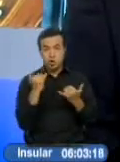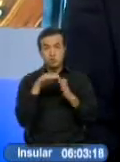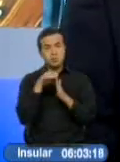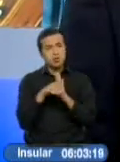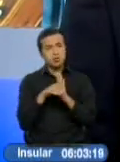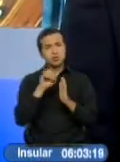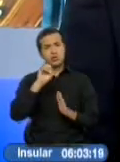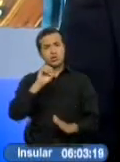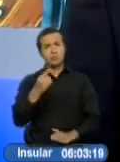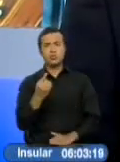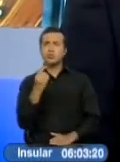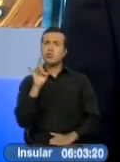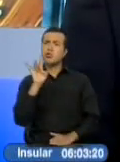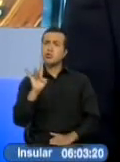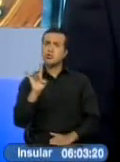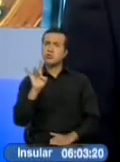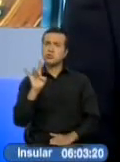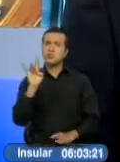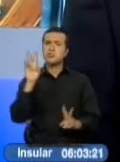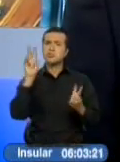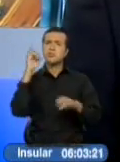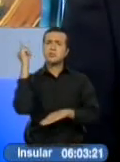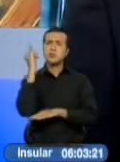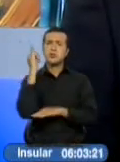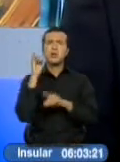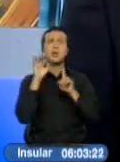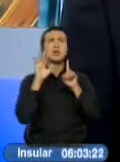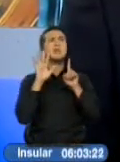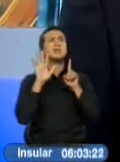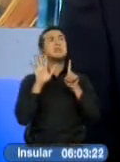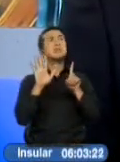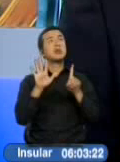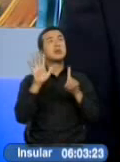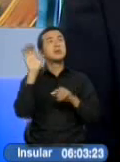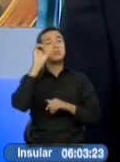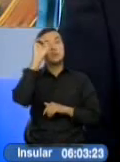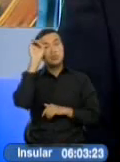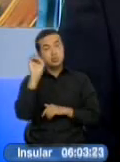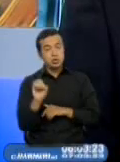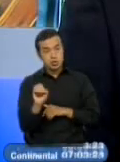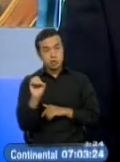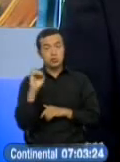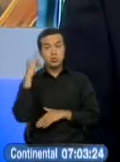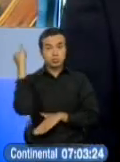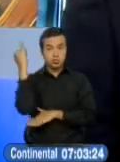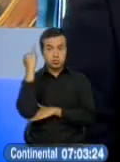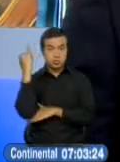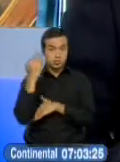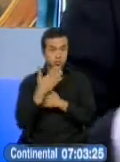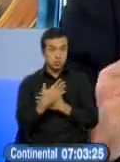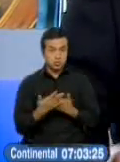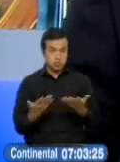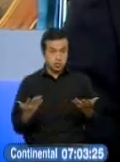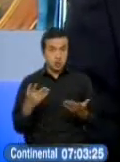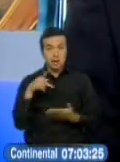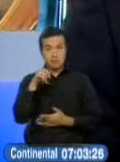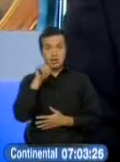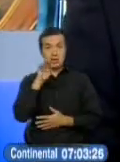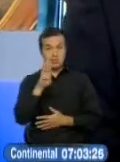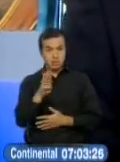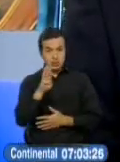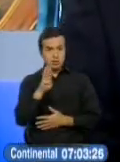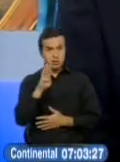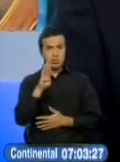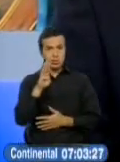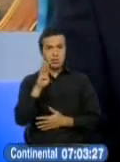0.8. En relación al sector industrial representa el 6% del sector industrial en relación al PIB industrial,